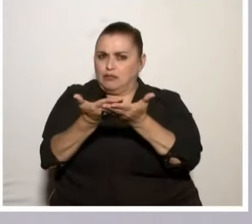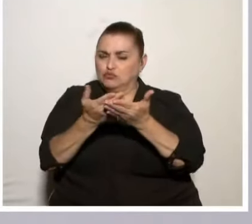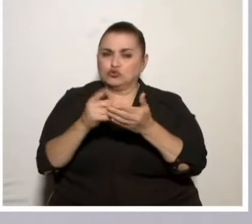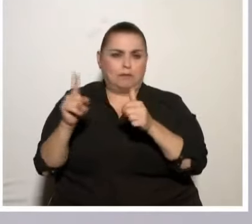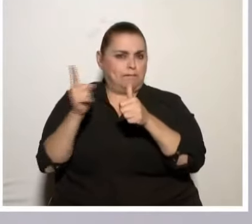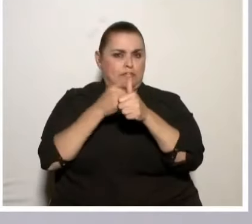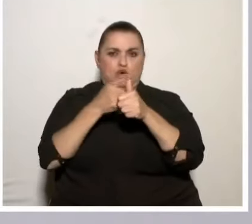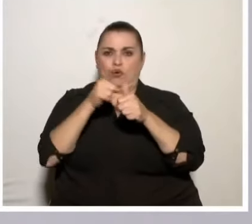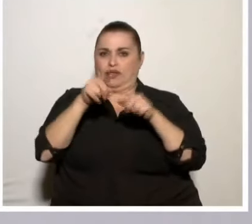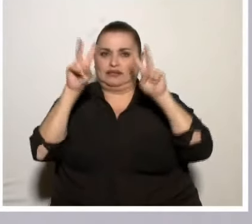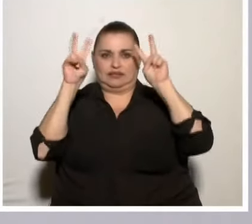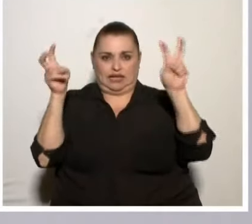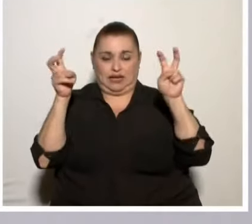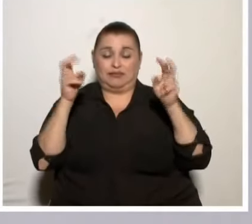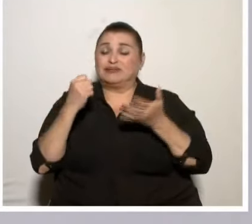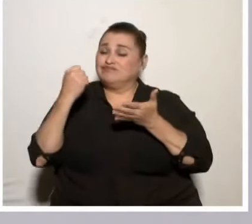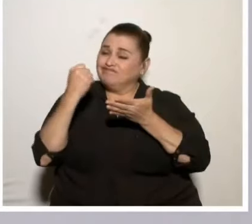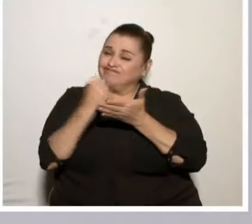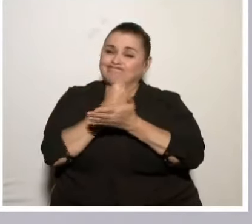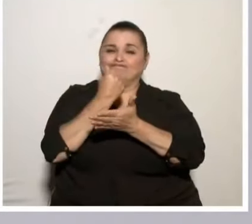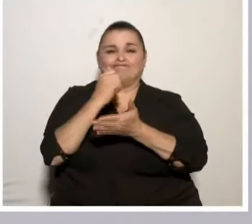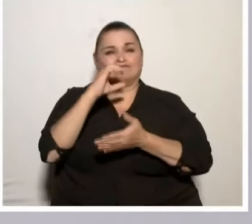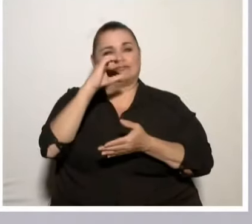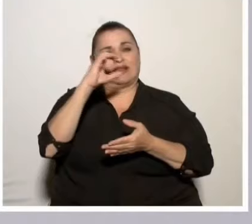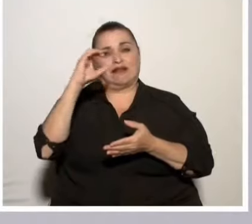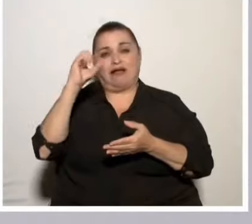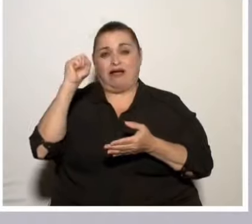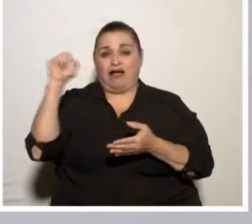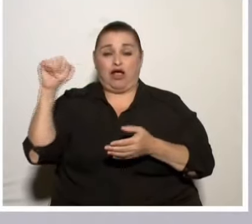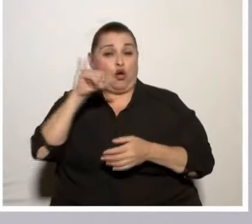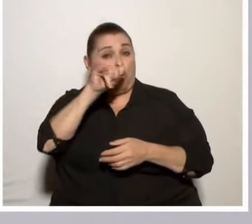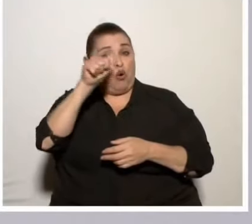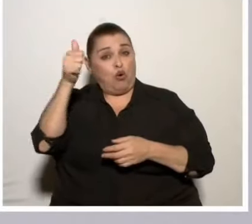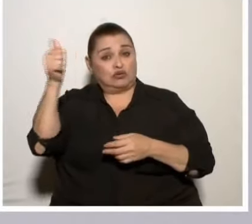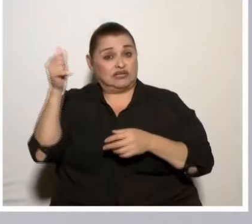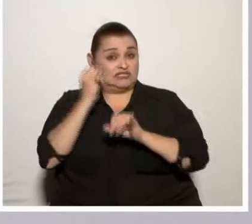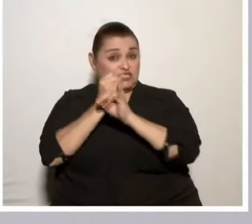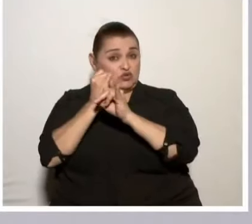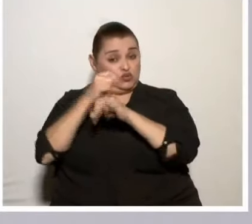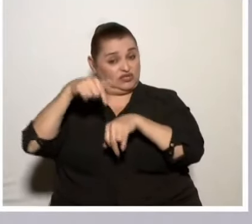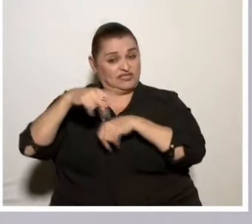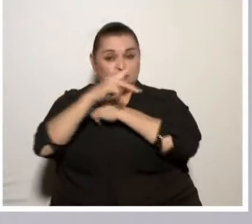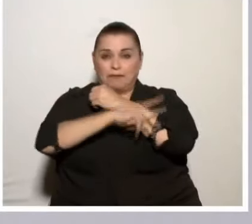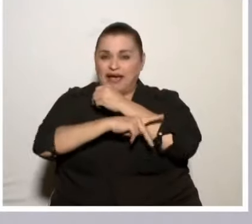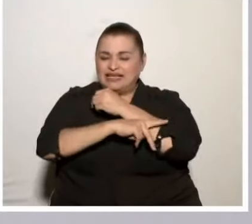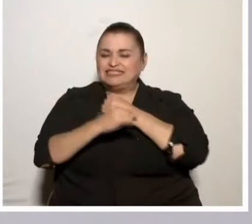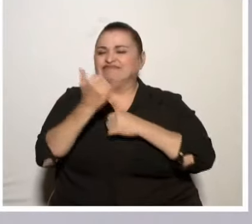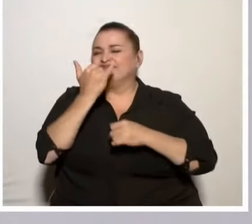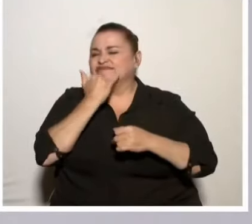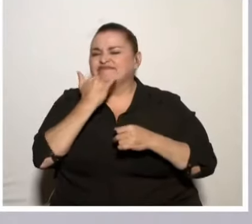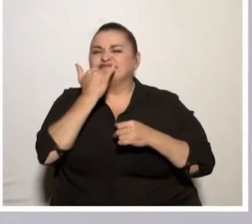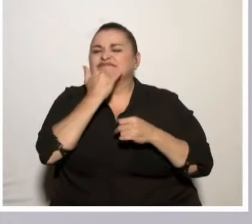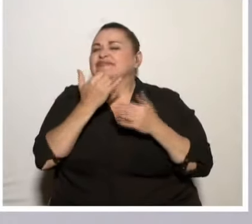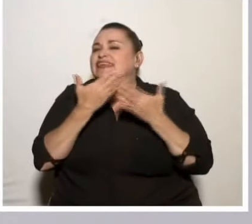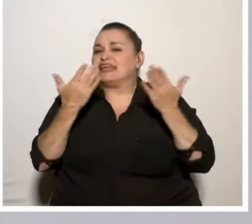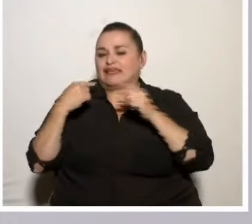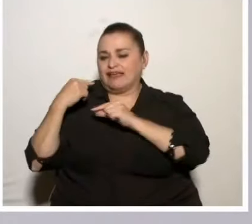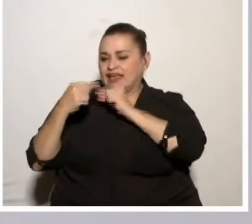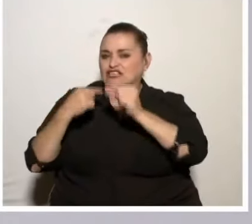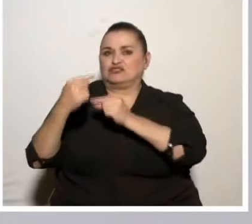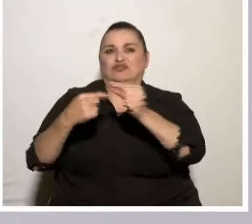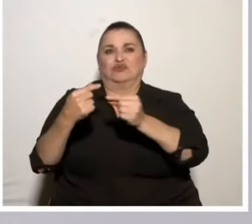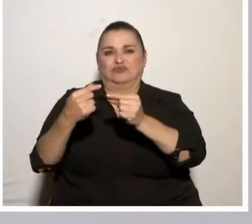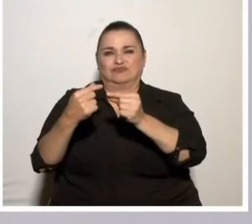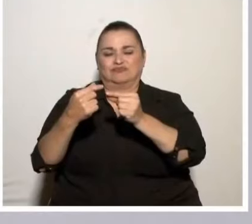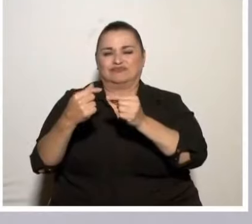tema. Lamentablemente, la Caja y otras instituciones de este país se ha fallado en la gestión, se